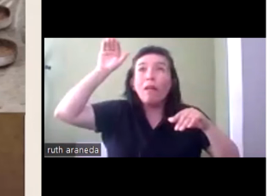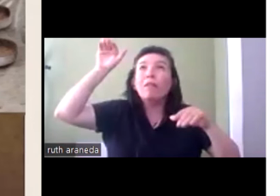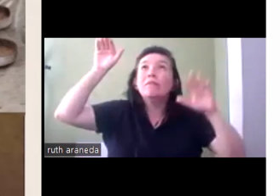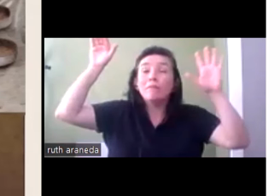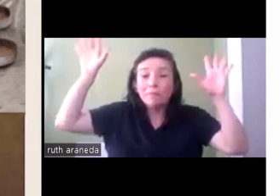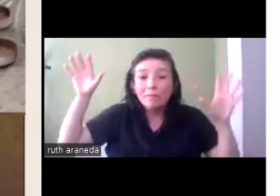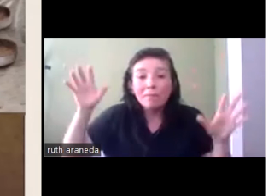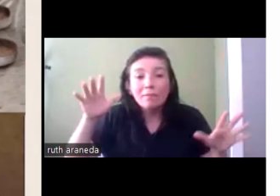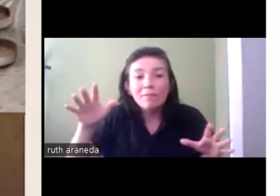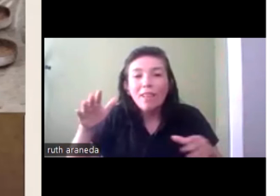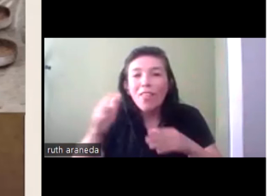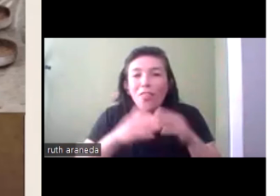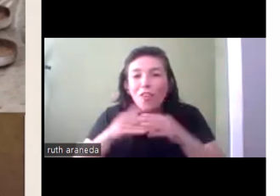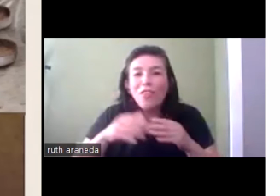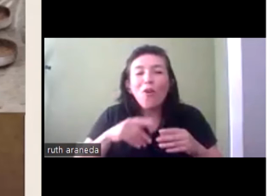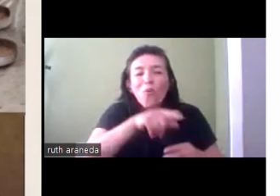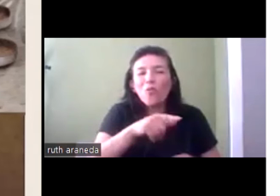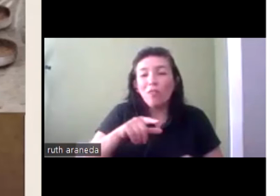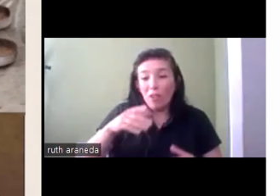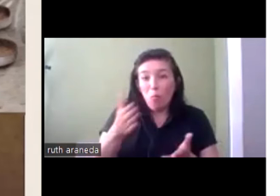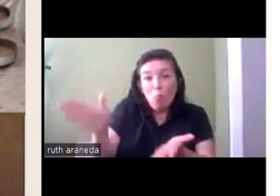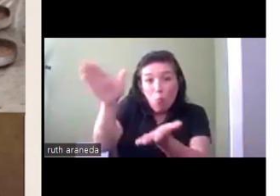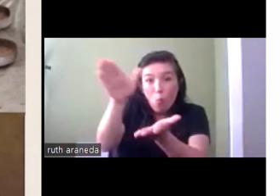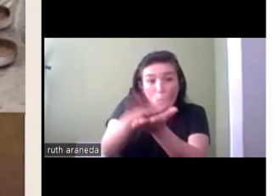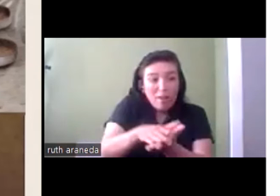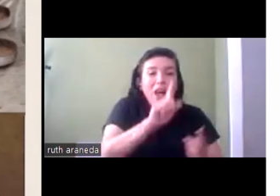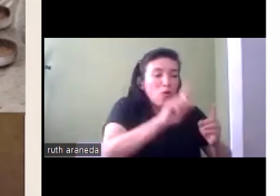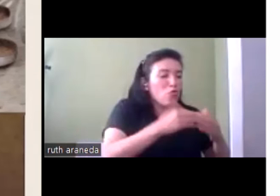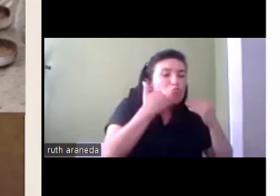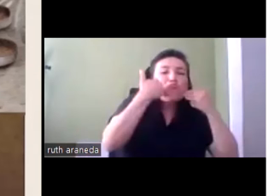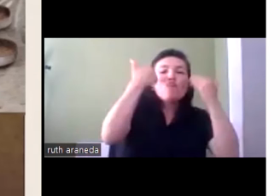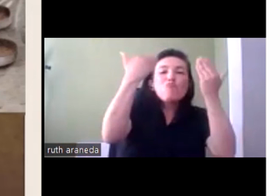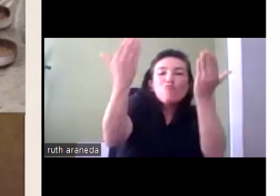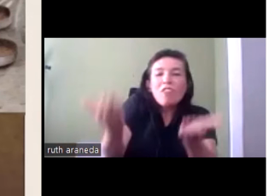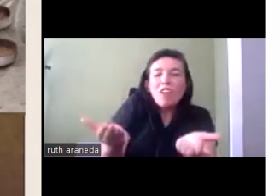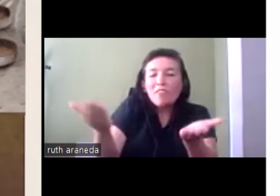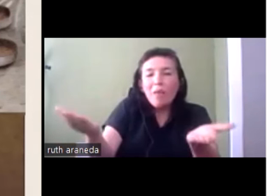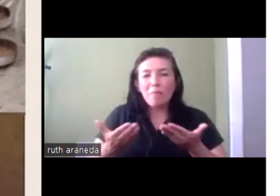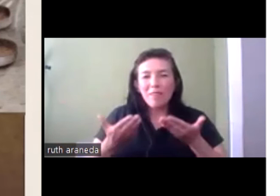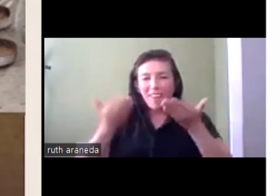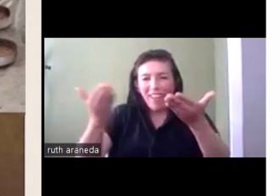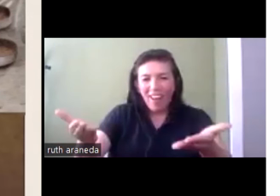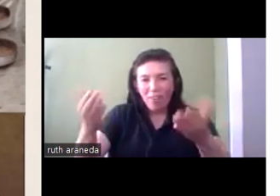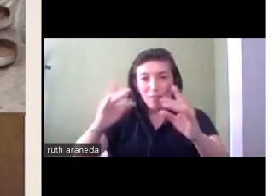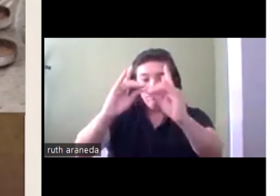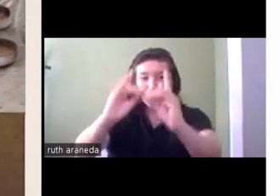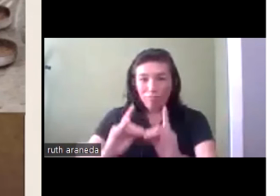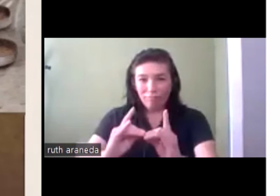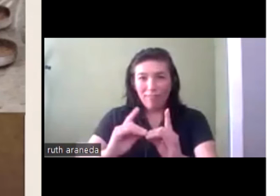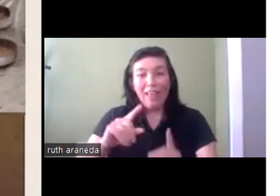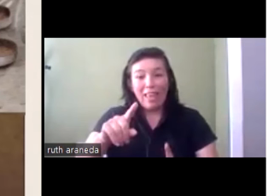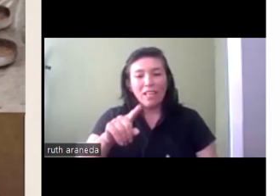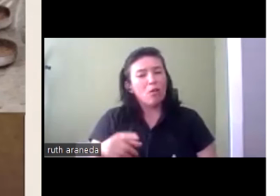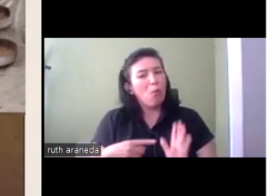alucinógenas que estaban en esta ofrenda. Y por tanto, estos personajes sí estarían marcando cierta diferencia dentro del grupo.